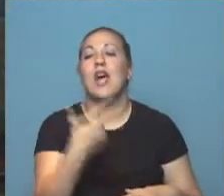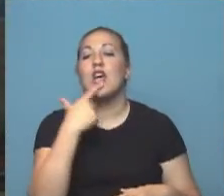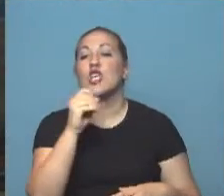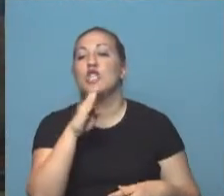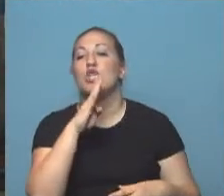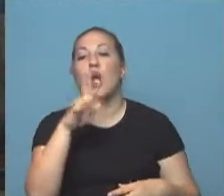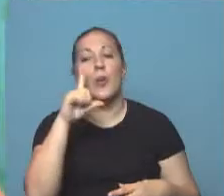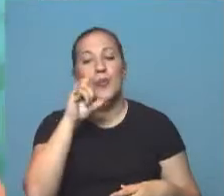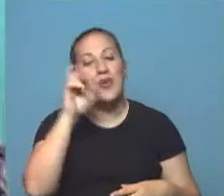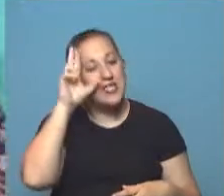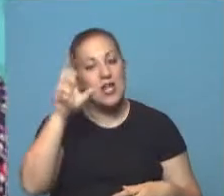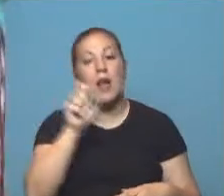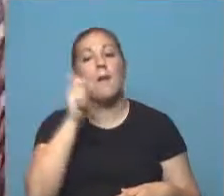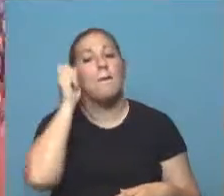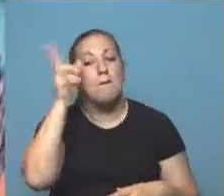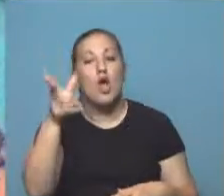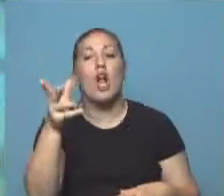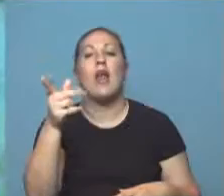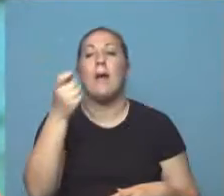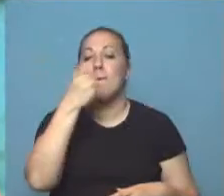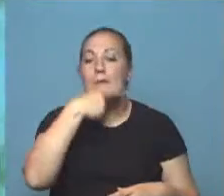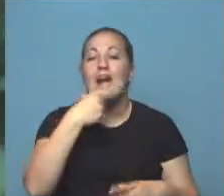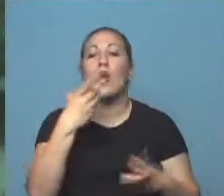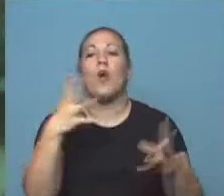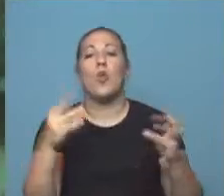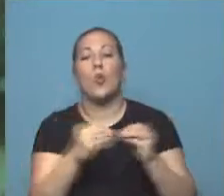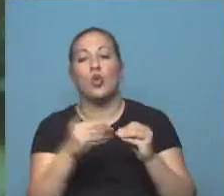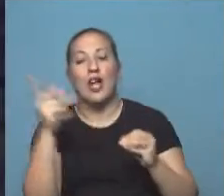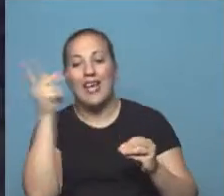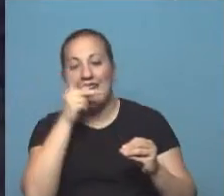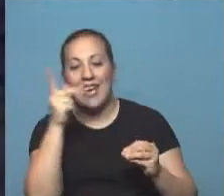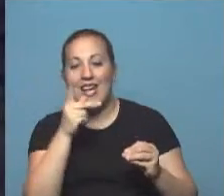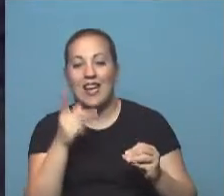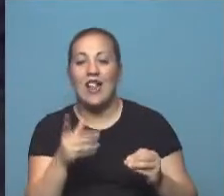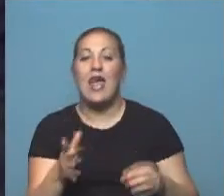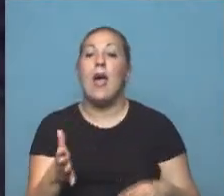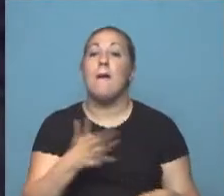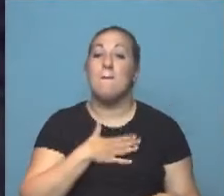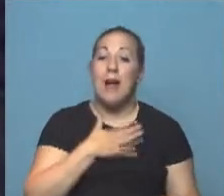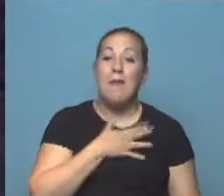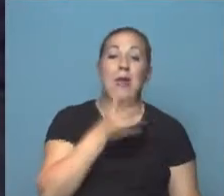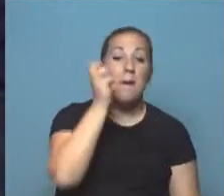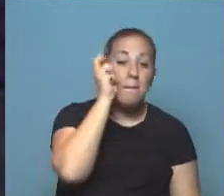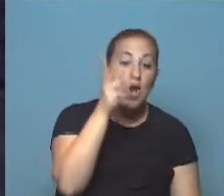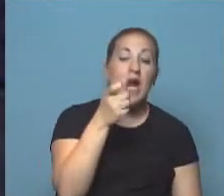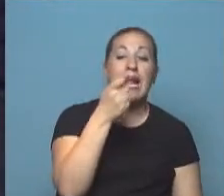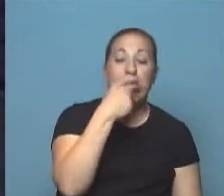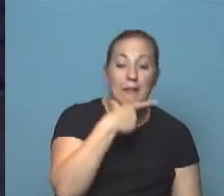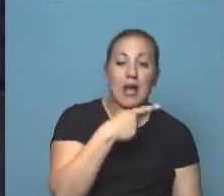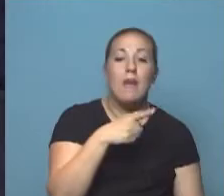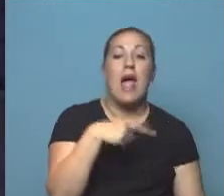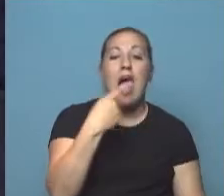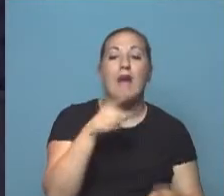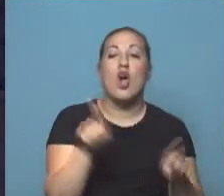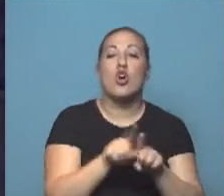lo peor del macrismo es cuando hace kirchnerismo. Juntó todo. No, para mí, lo peor del macrismo es cuando hablan como si fueran oposición